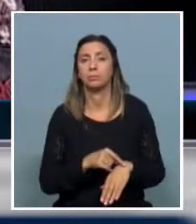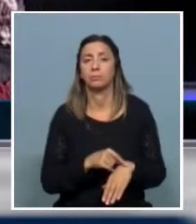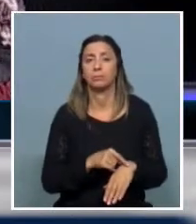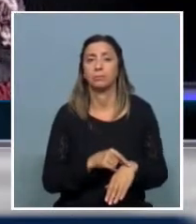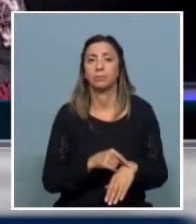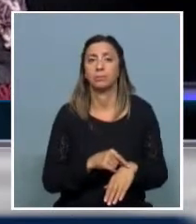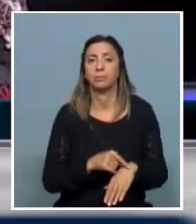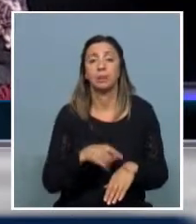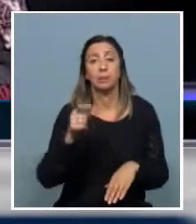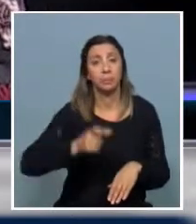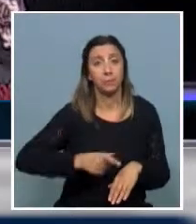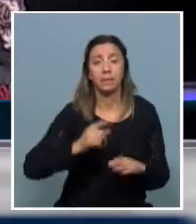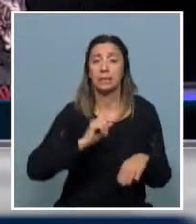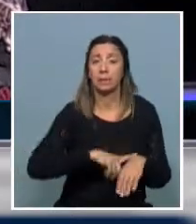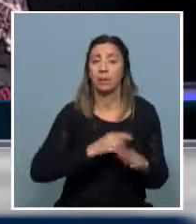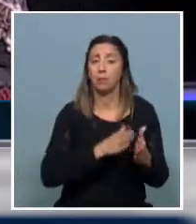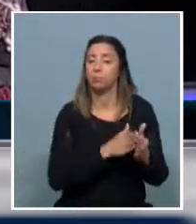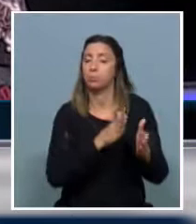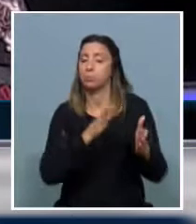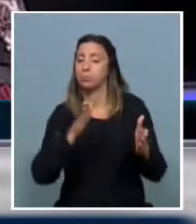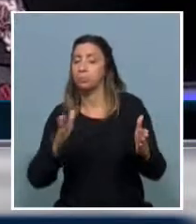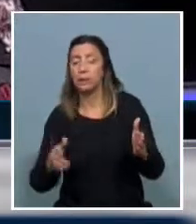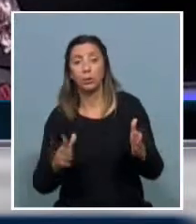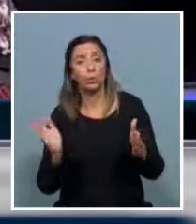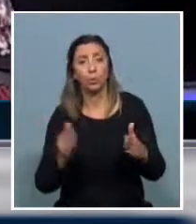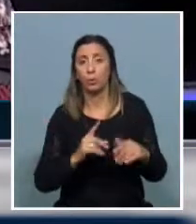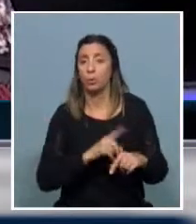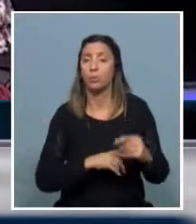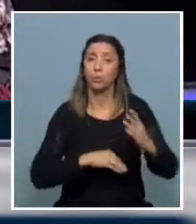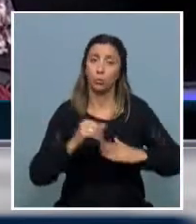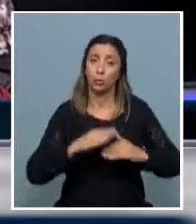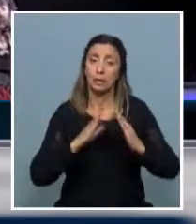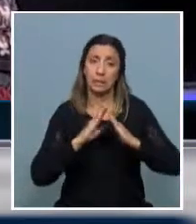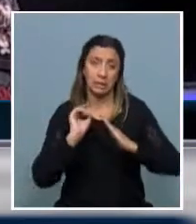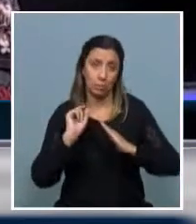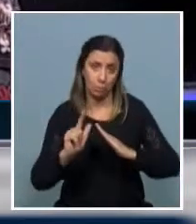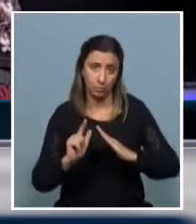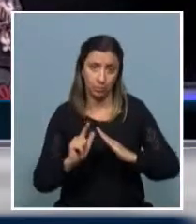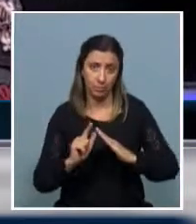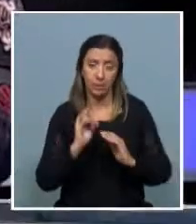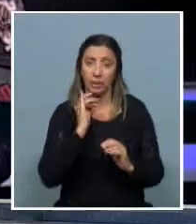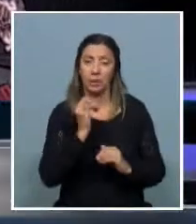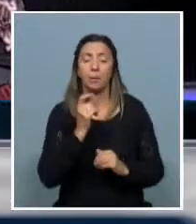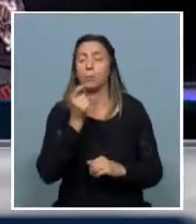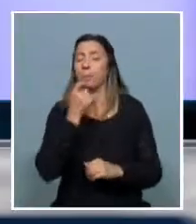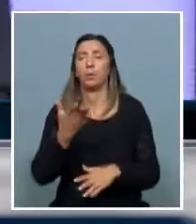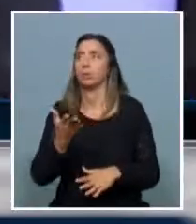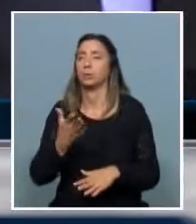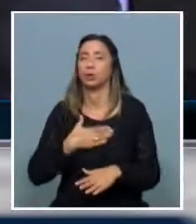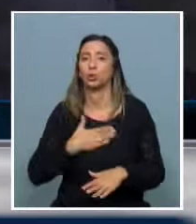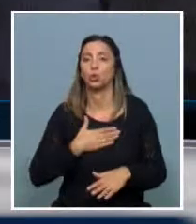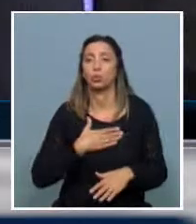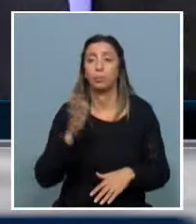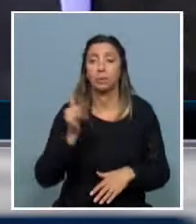lleva un tiempo largo, que es todo el periodo de construcción de la casa. vamos a traducirlo. O sea, a mí me